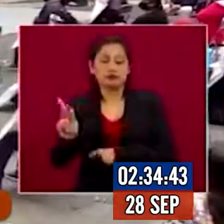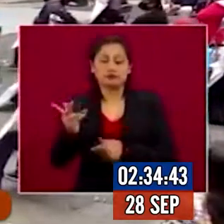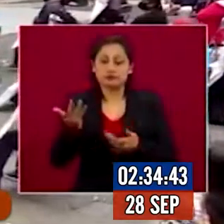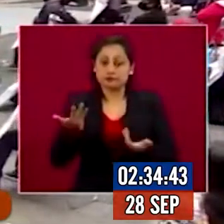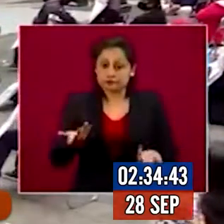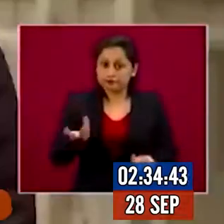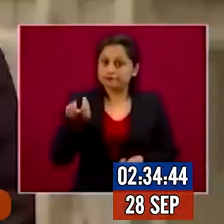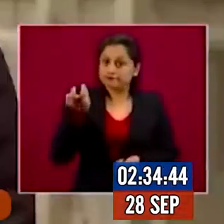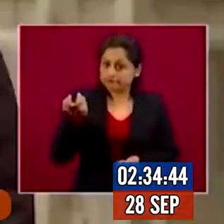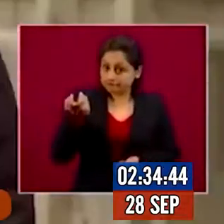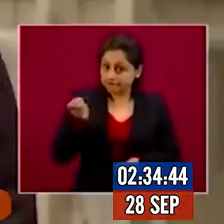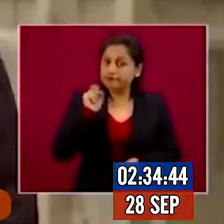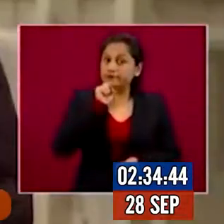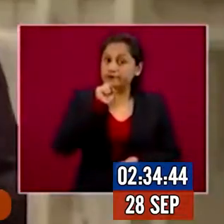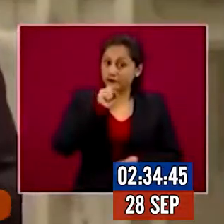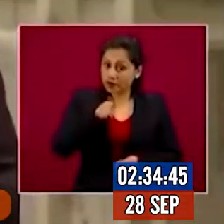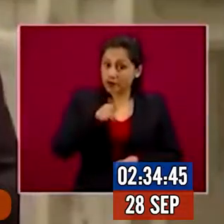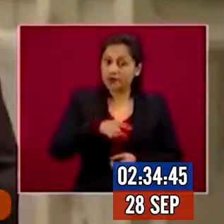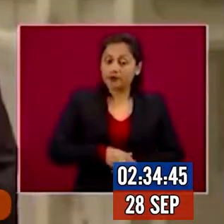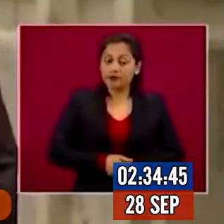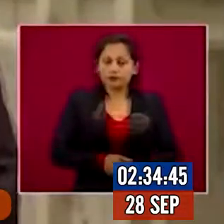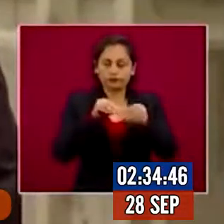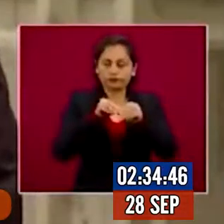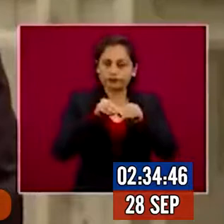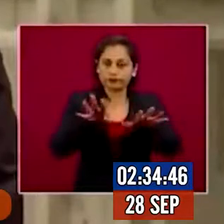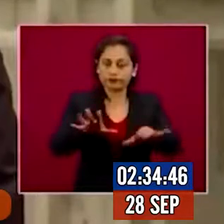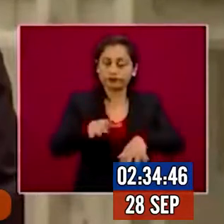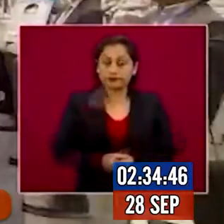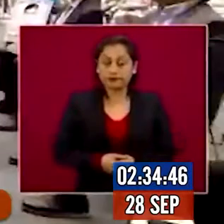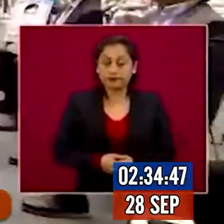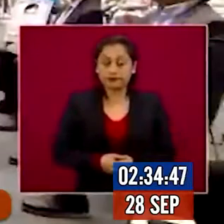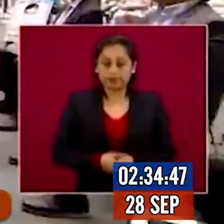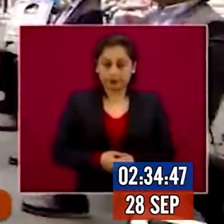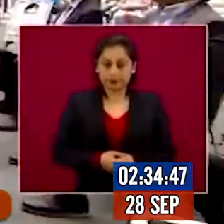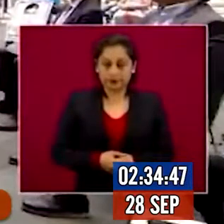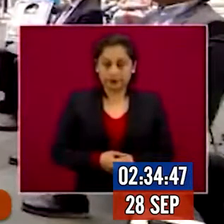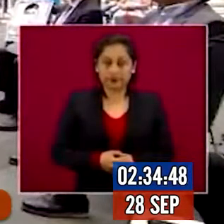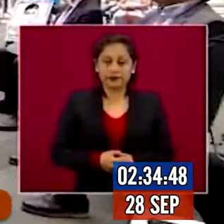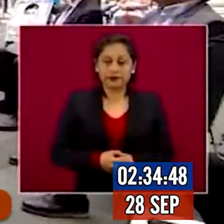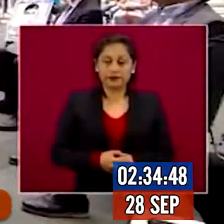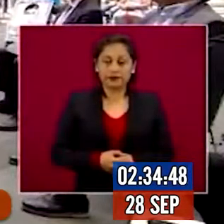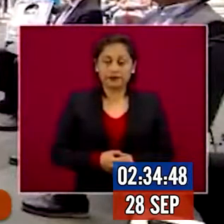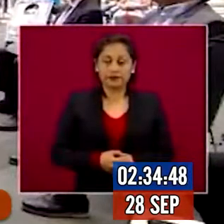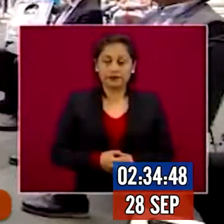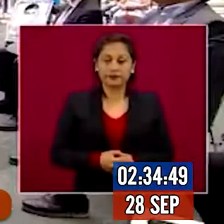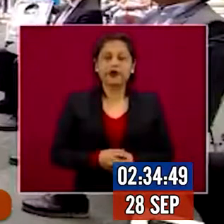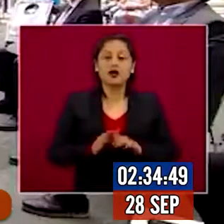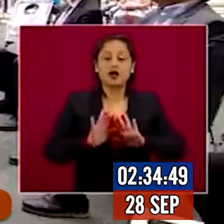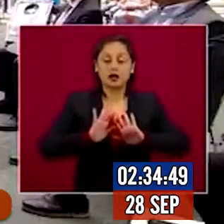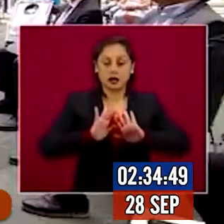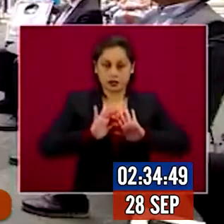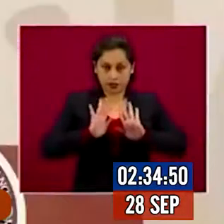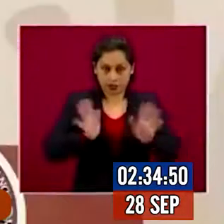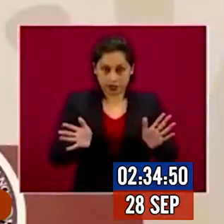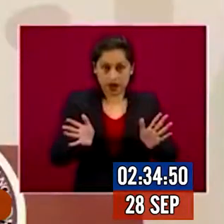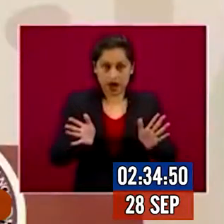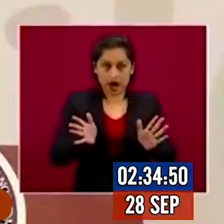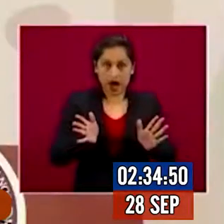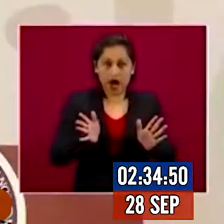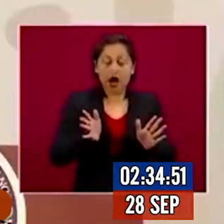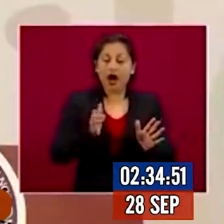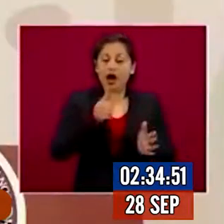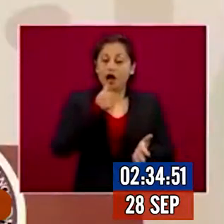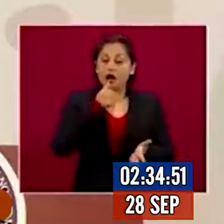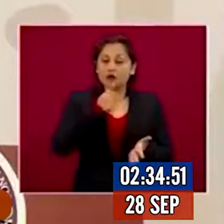quiero que ustedes lo sepan se han otorgado órdenes de